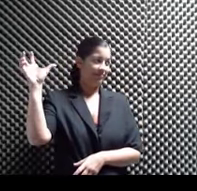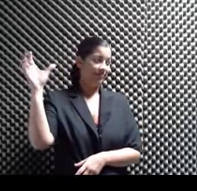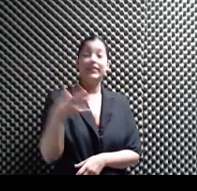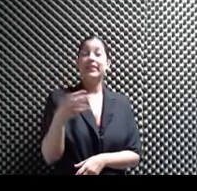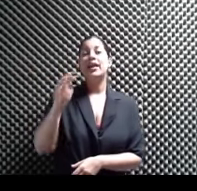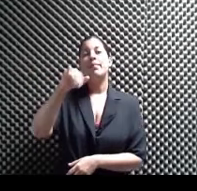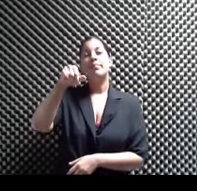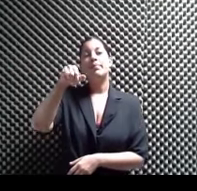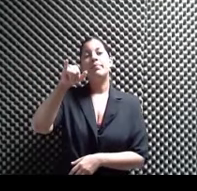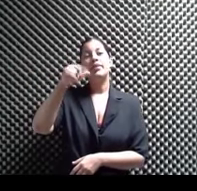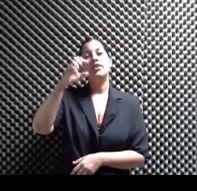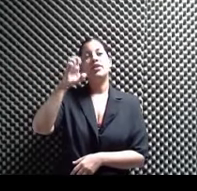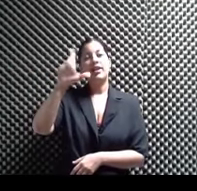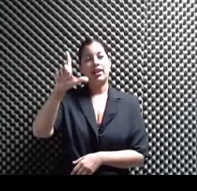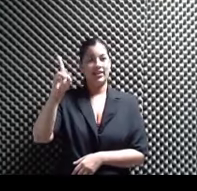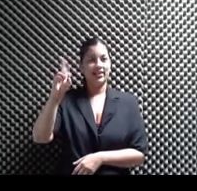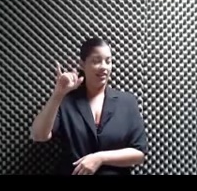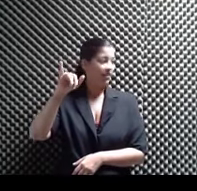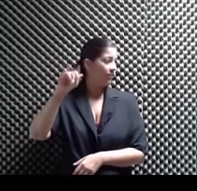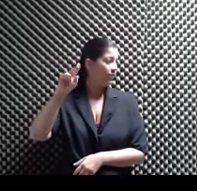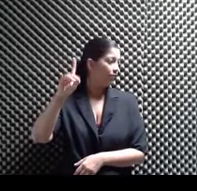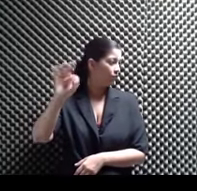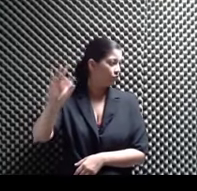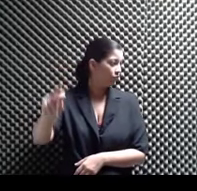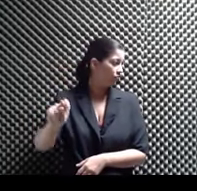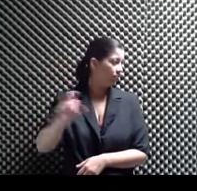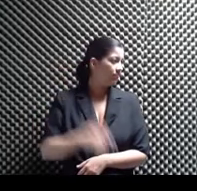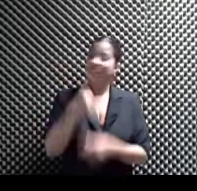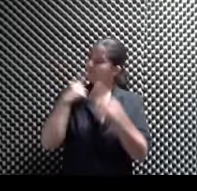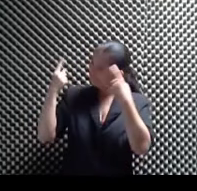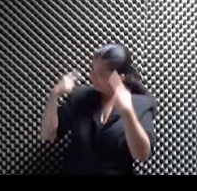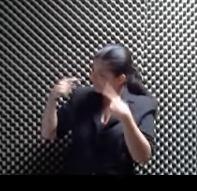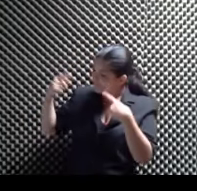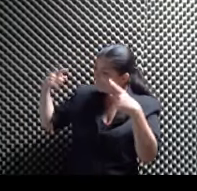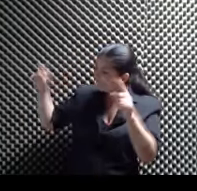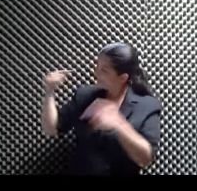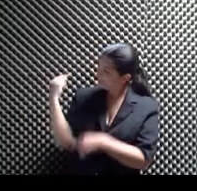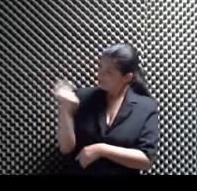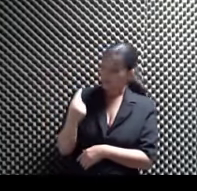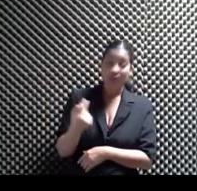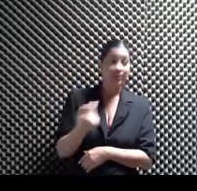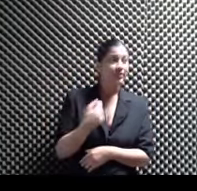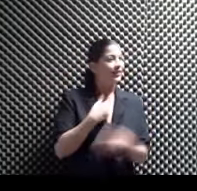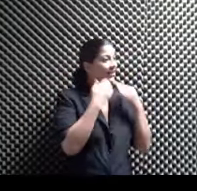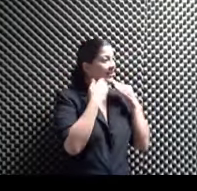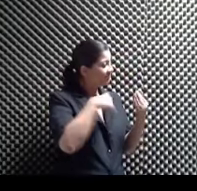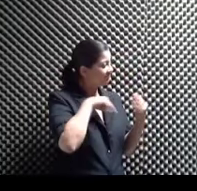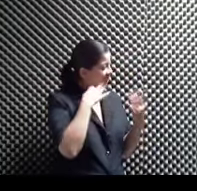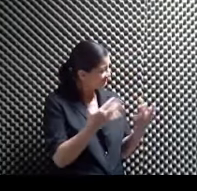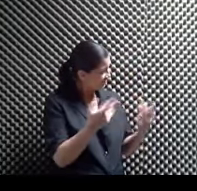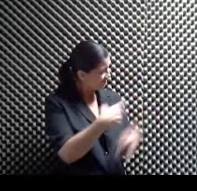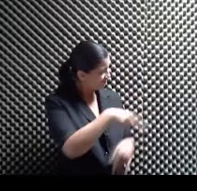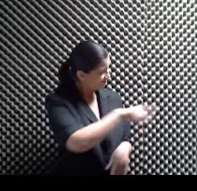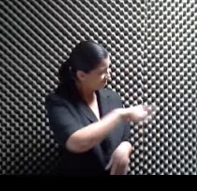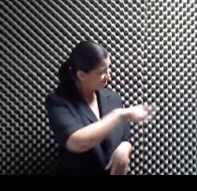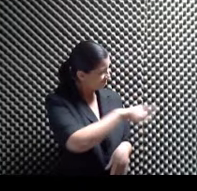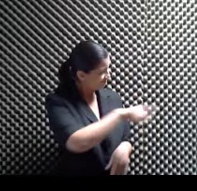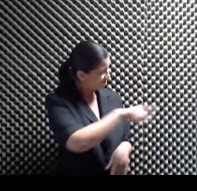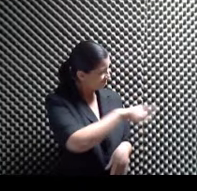Difut Bueno mijo Mucho éxito Como siempre Muchas gracias Le esperamos por allá Para que vean la pieza